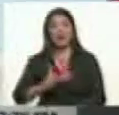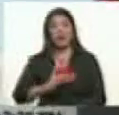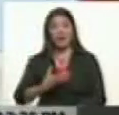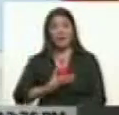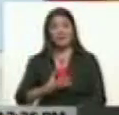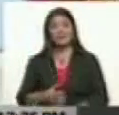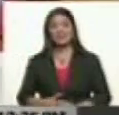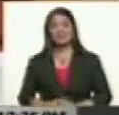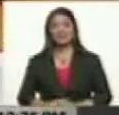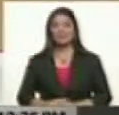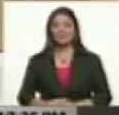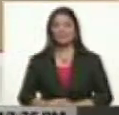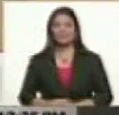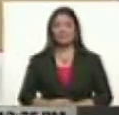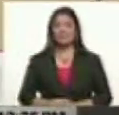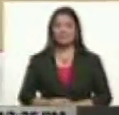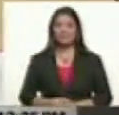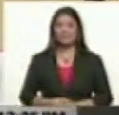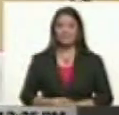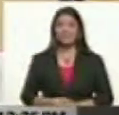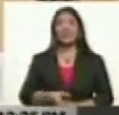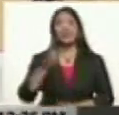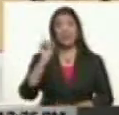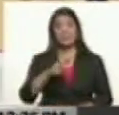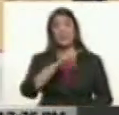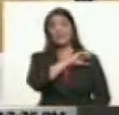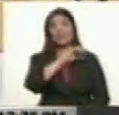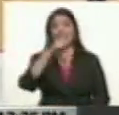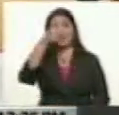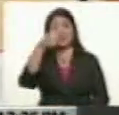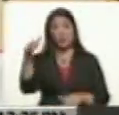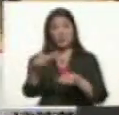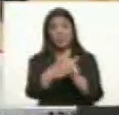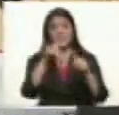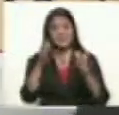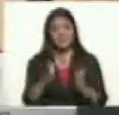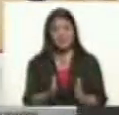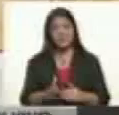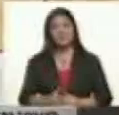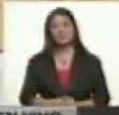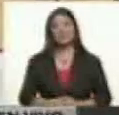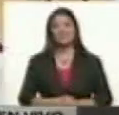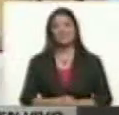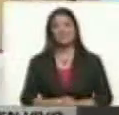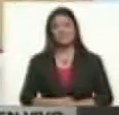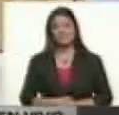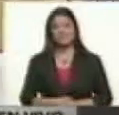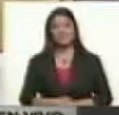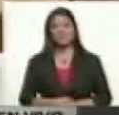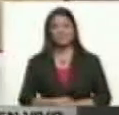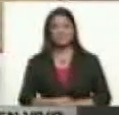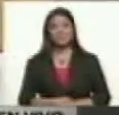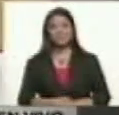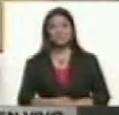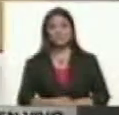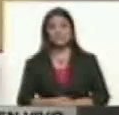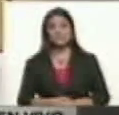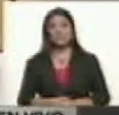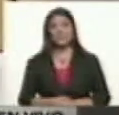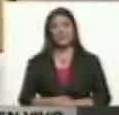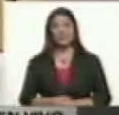municipio Revenga, nuestro director ministerial Viña, quien ha estado al